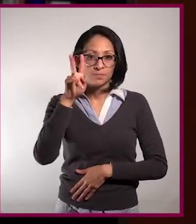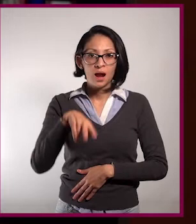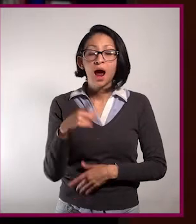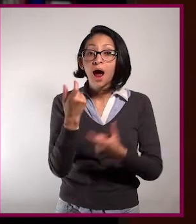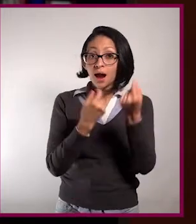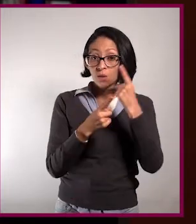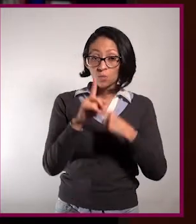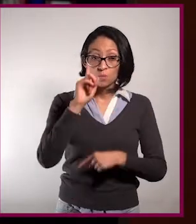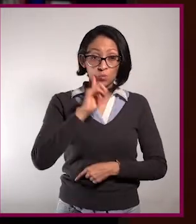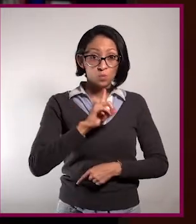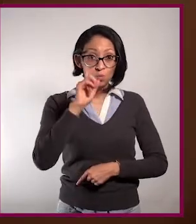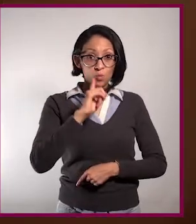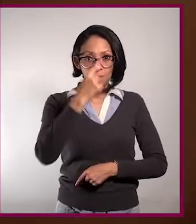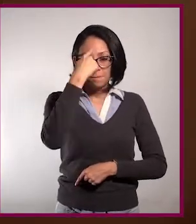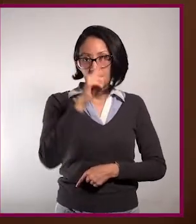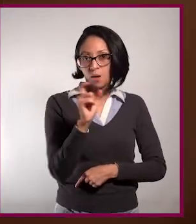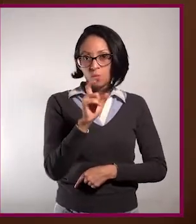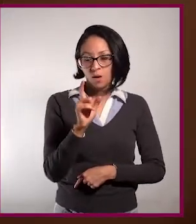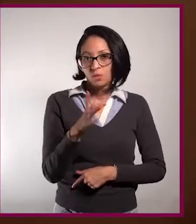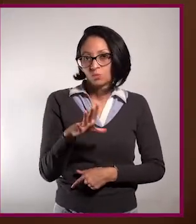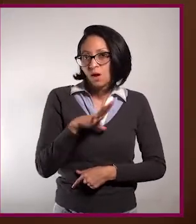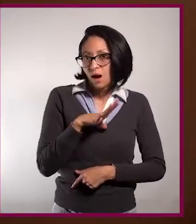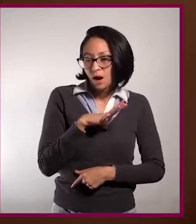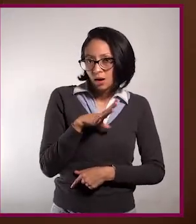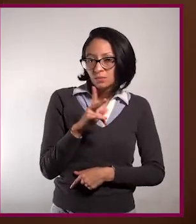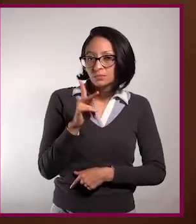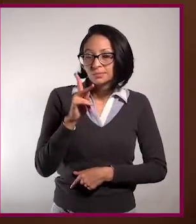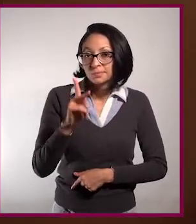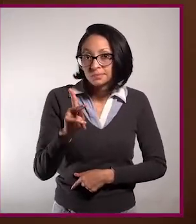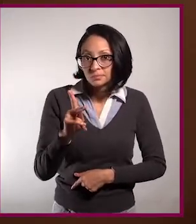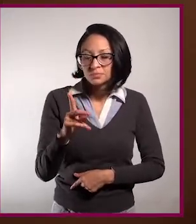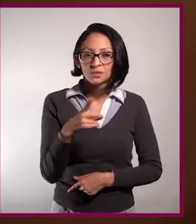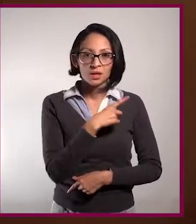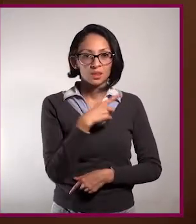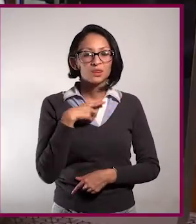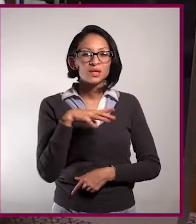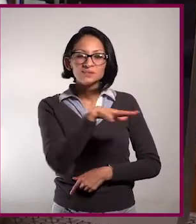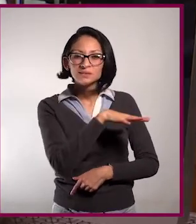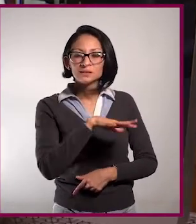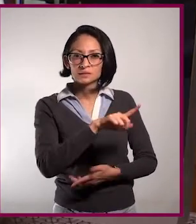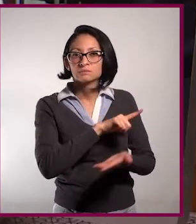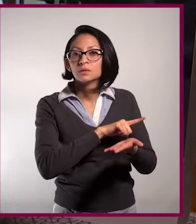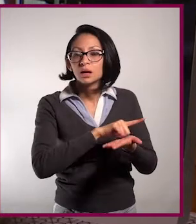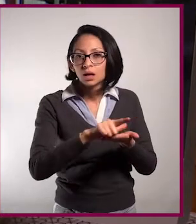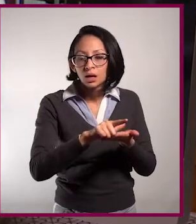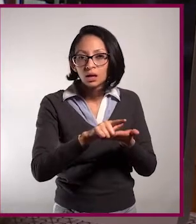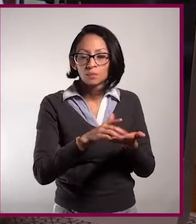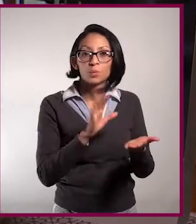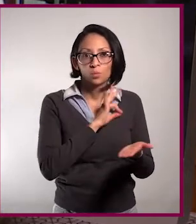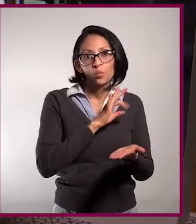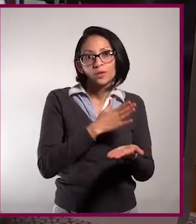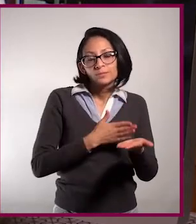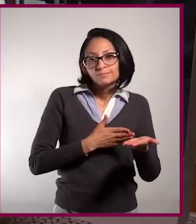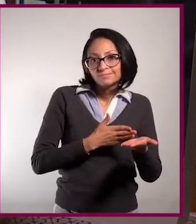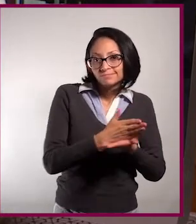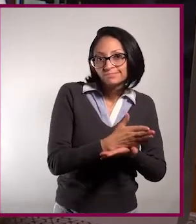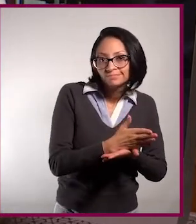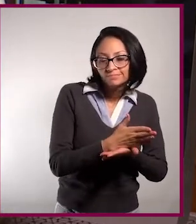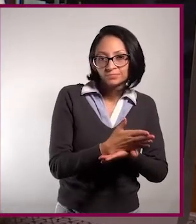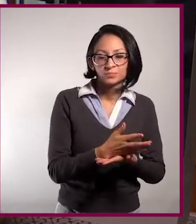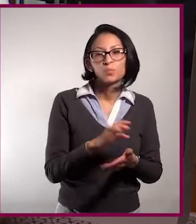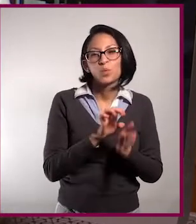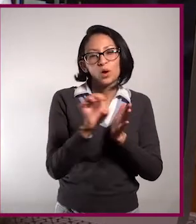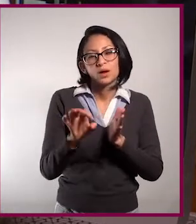que enfrentan algunas mujeres para vivir una menstruación en condiciones sanitarias saludables y el acceso pues